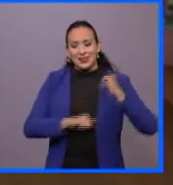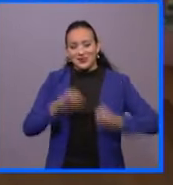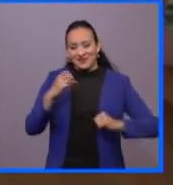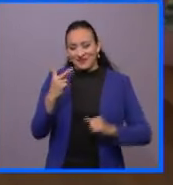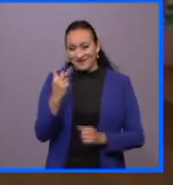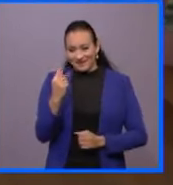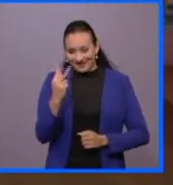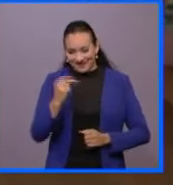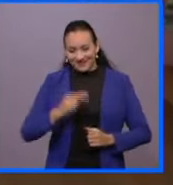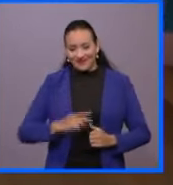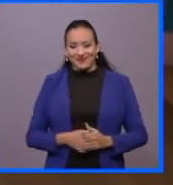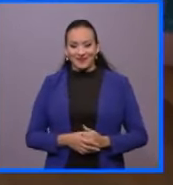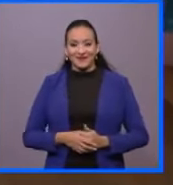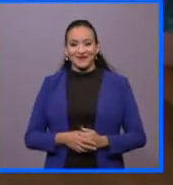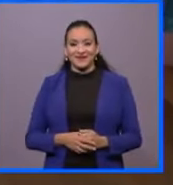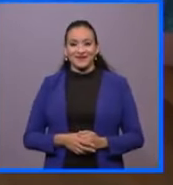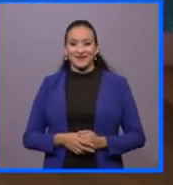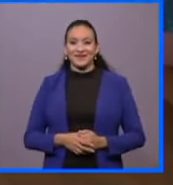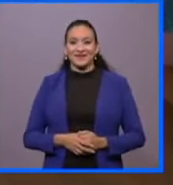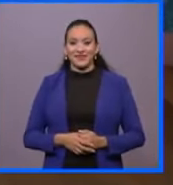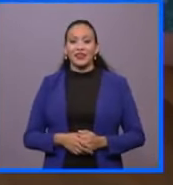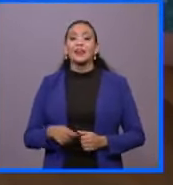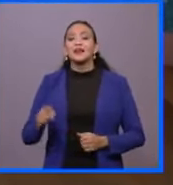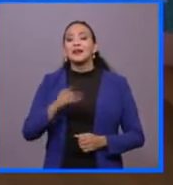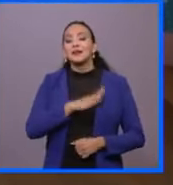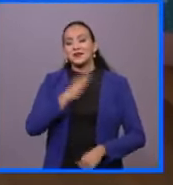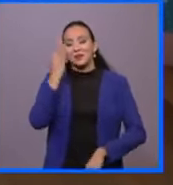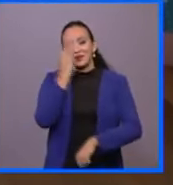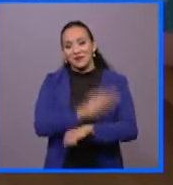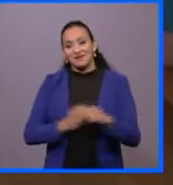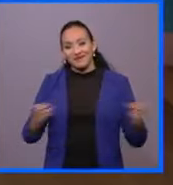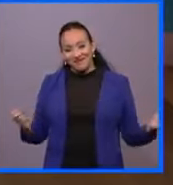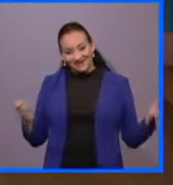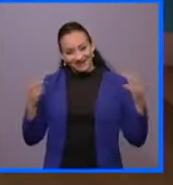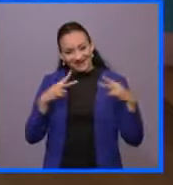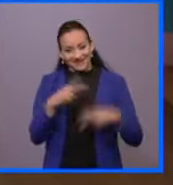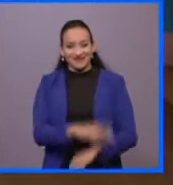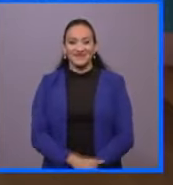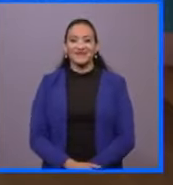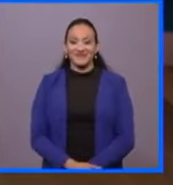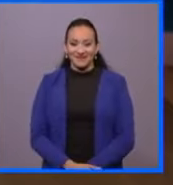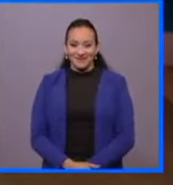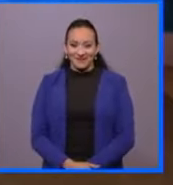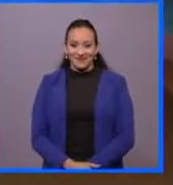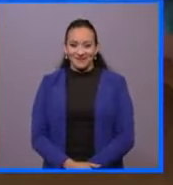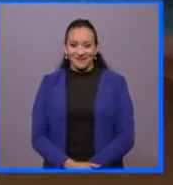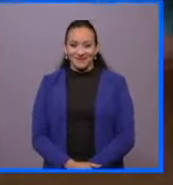noticias del canal del Poder Judicial de la Federación. Que tenga una excelente tarde, hasta pronto.